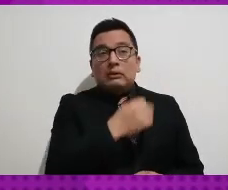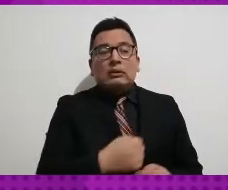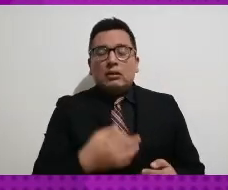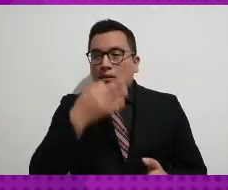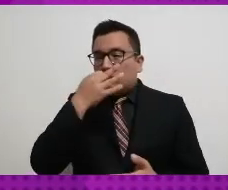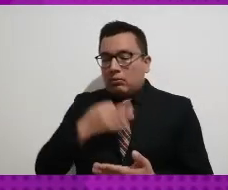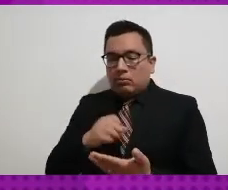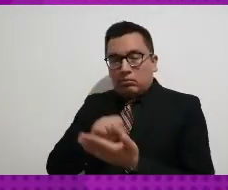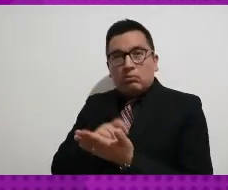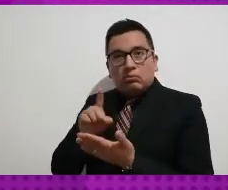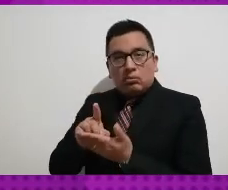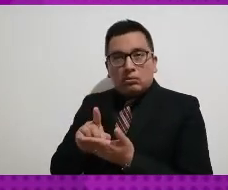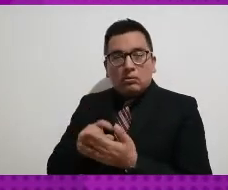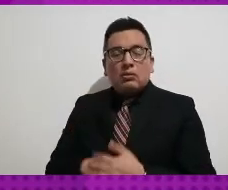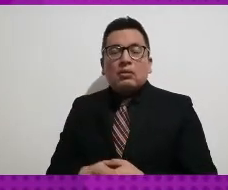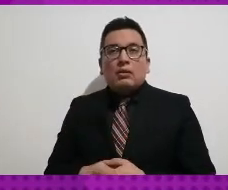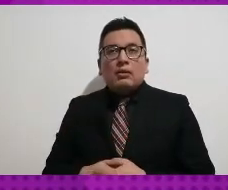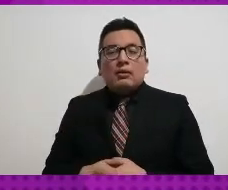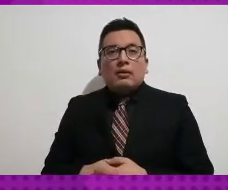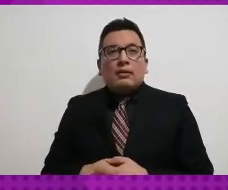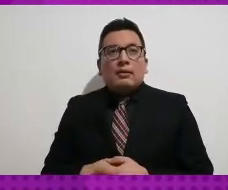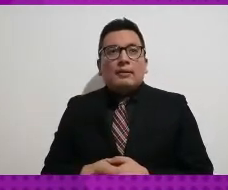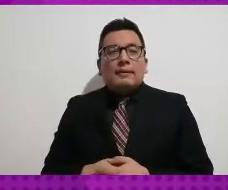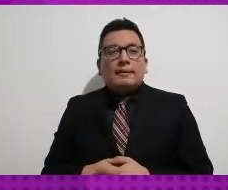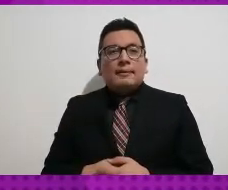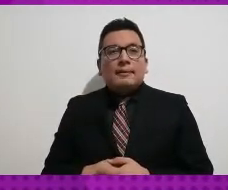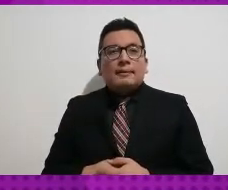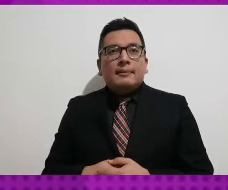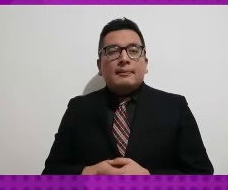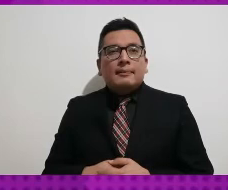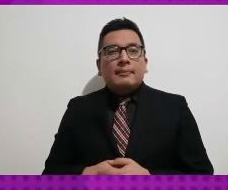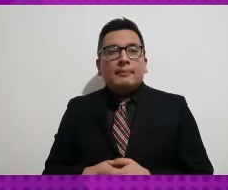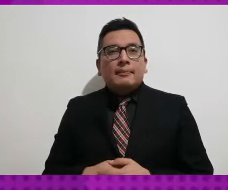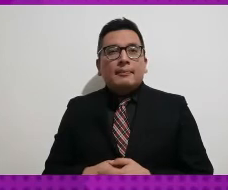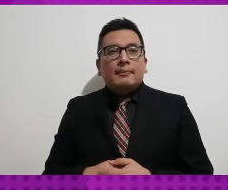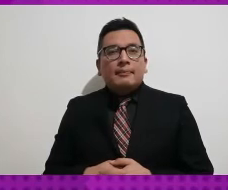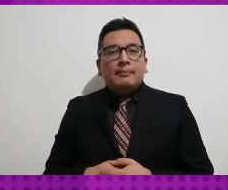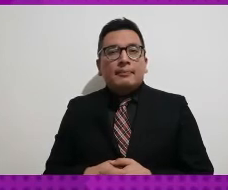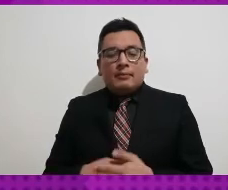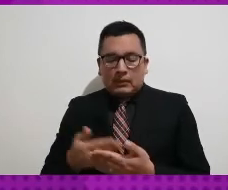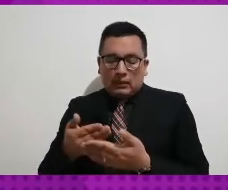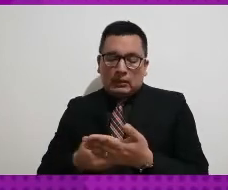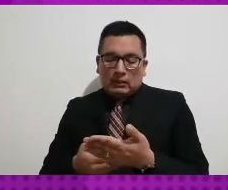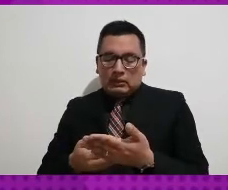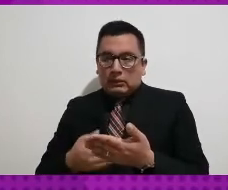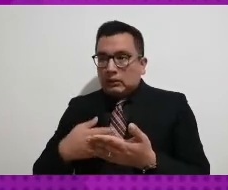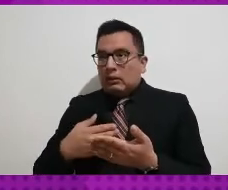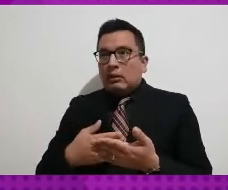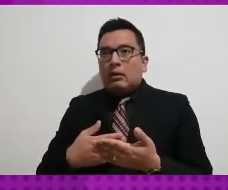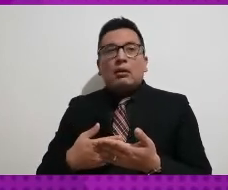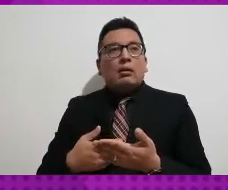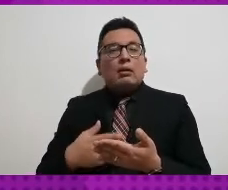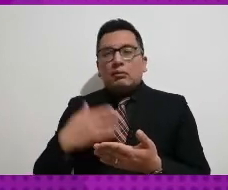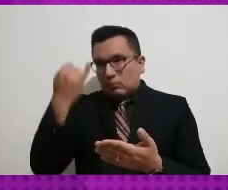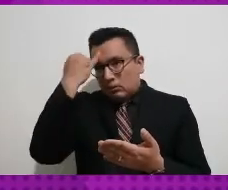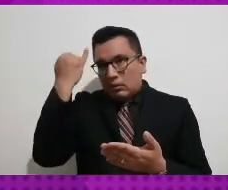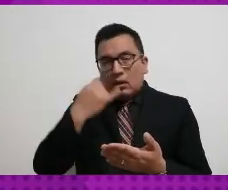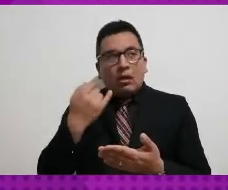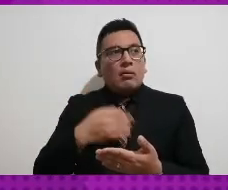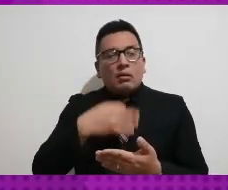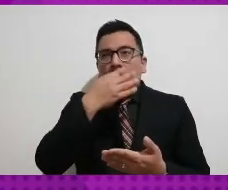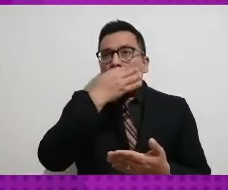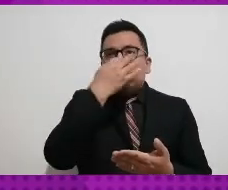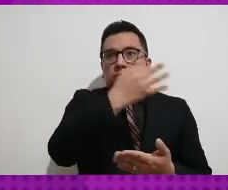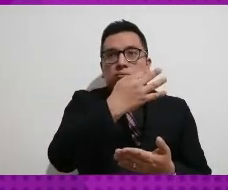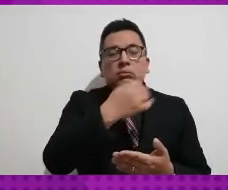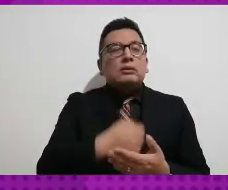la solicitud, permíteme decir, que la reparte entre sus direcciones o áreas